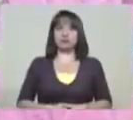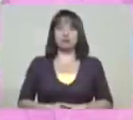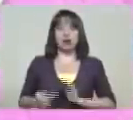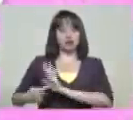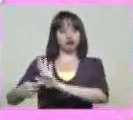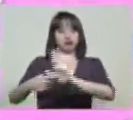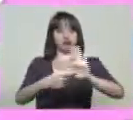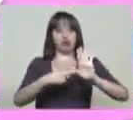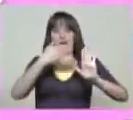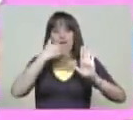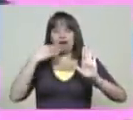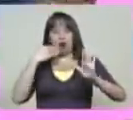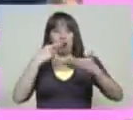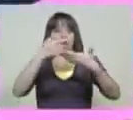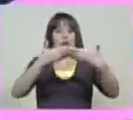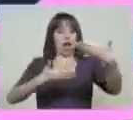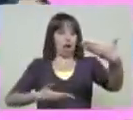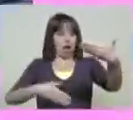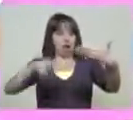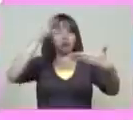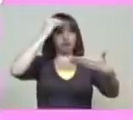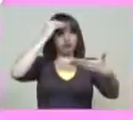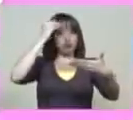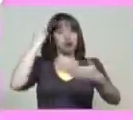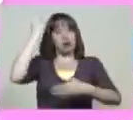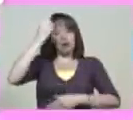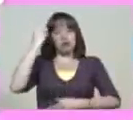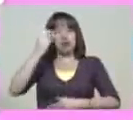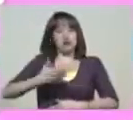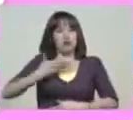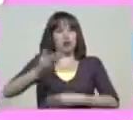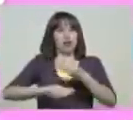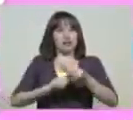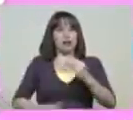En las jornadas preparatorias. Ahora creo que pueden hacer mucho más, ¿verdad, Jacobo?